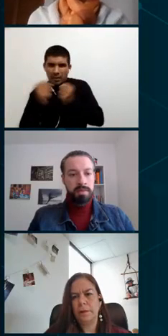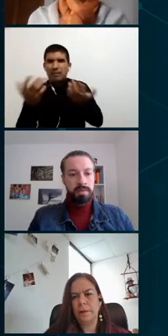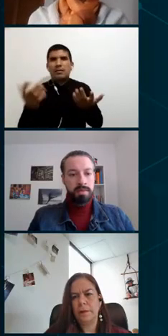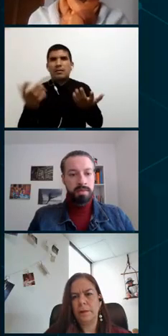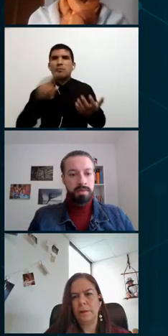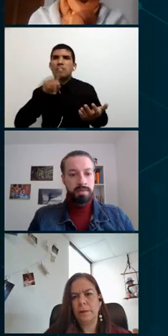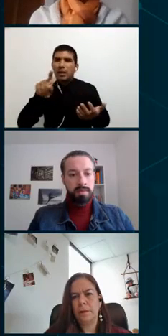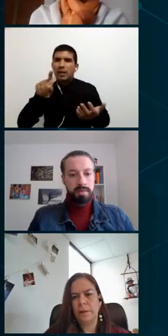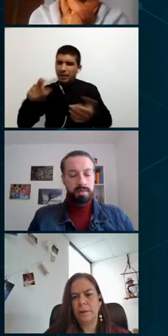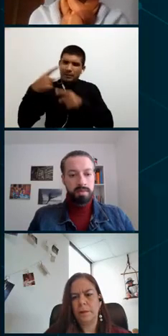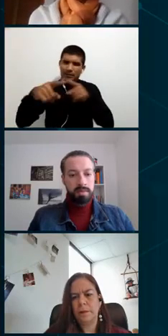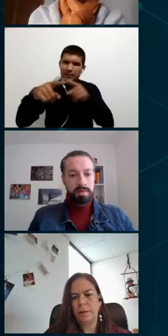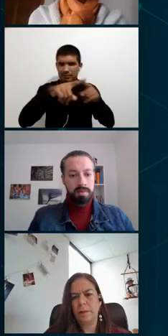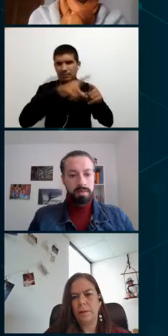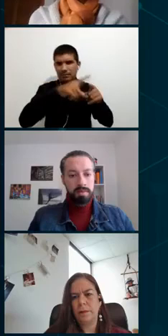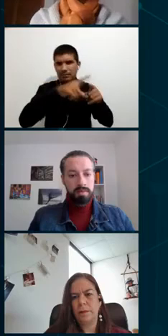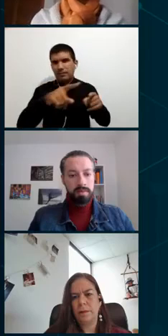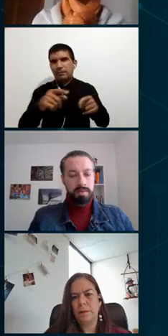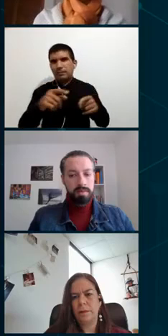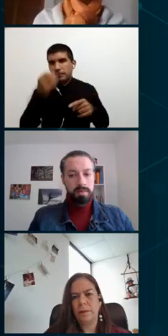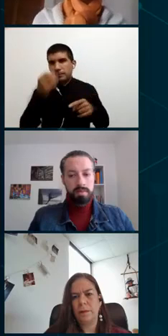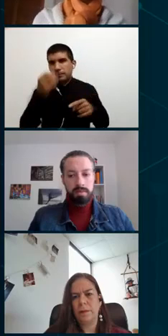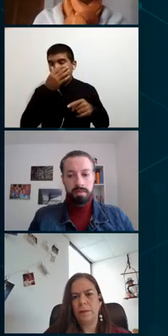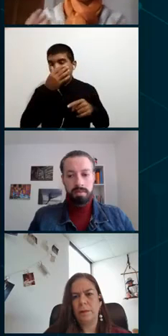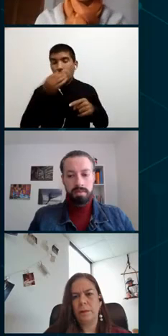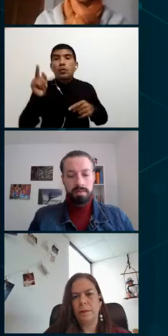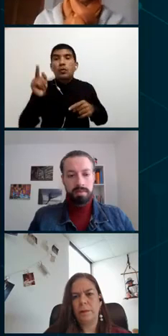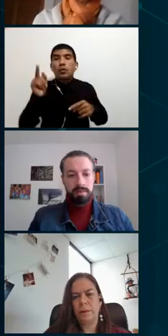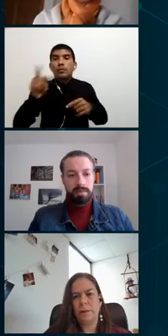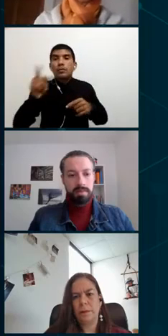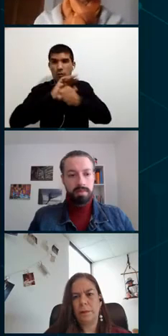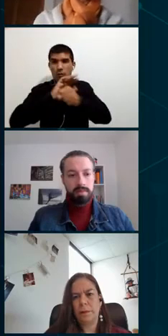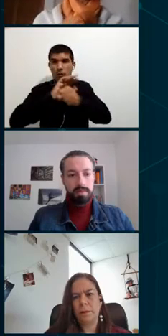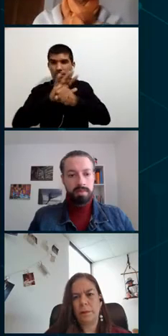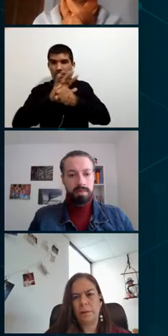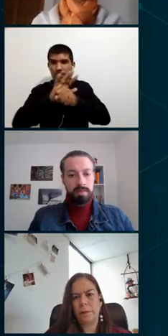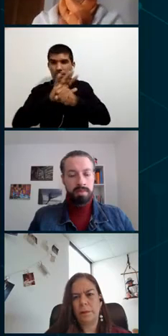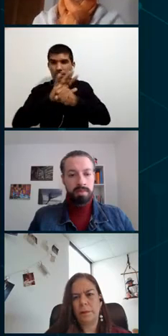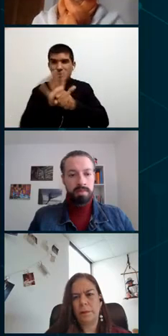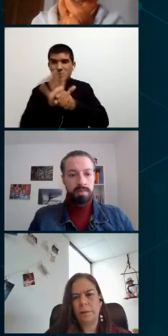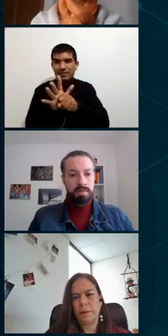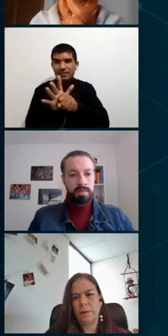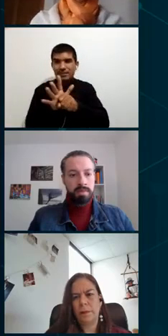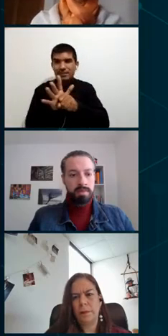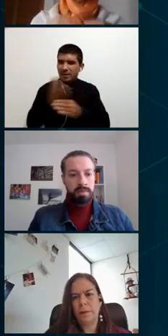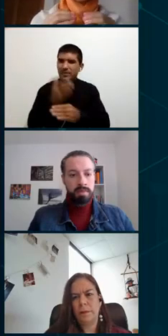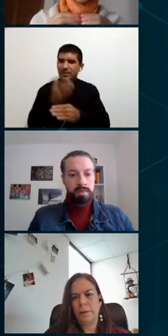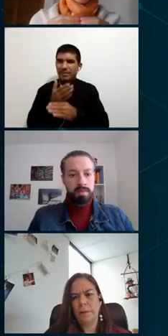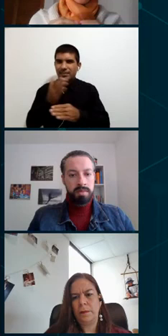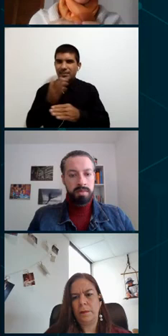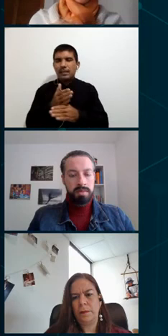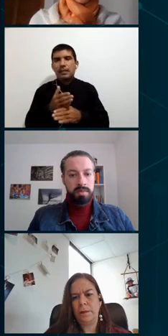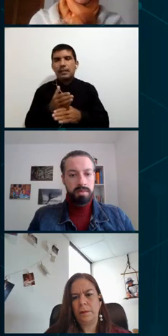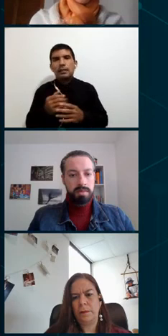problema que estamos, pues que queremos, digamos, con el que ustedes empaticen, conecten y trabajemos en este espacio?